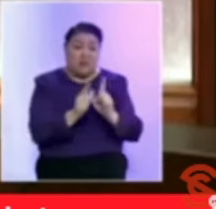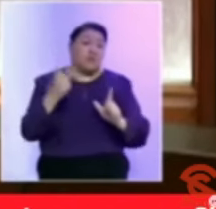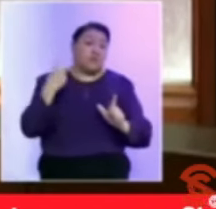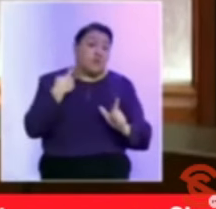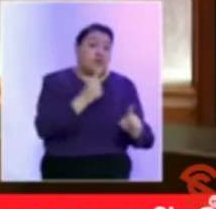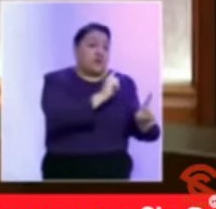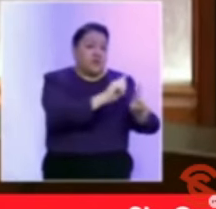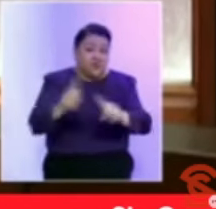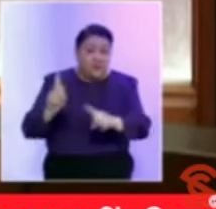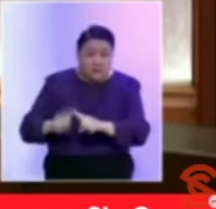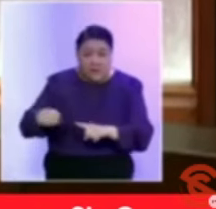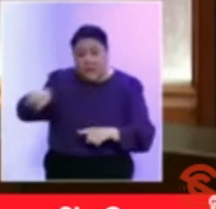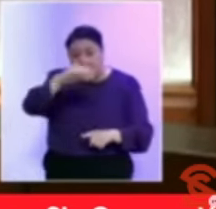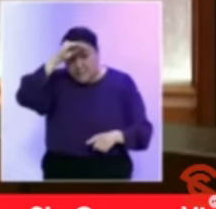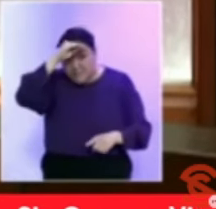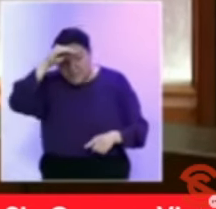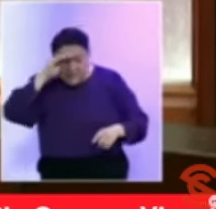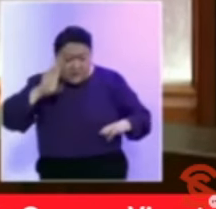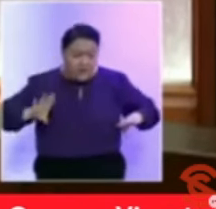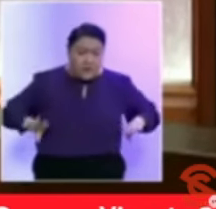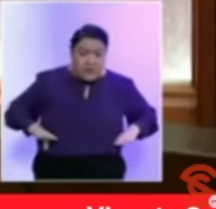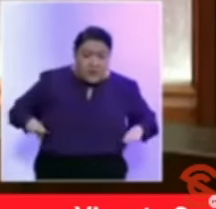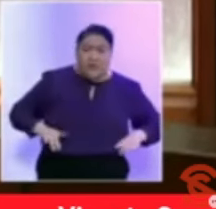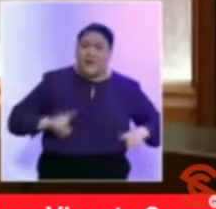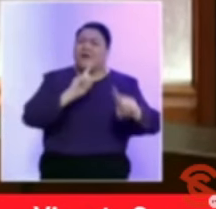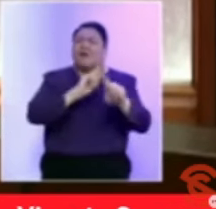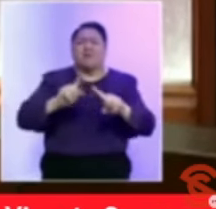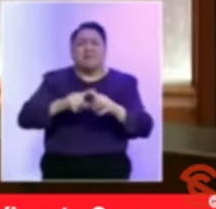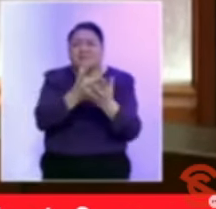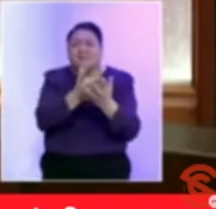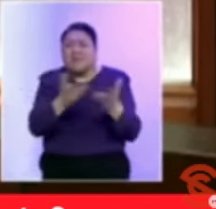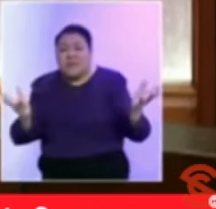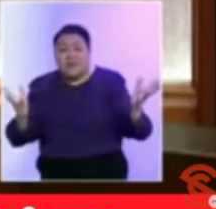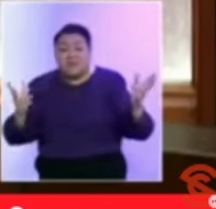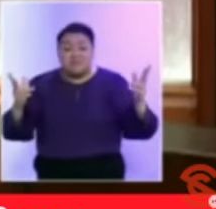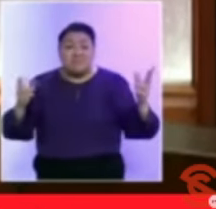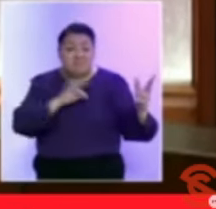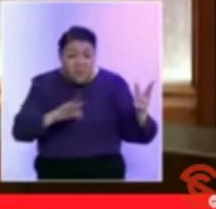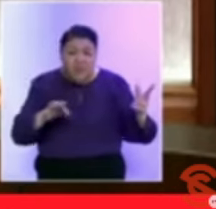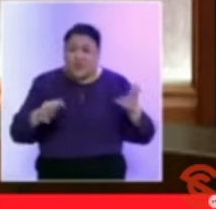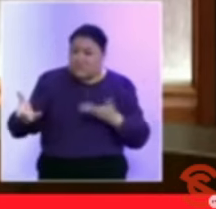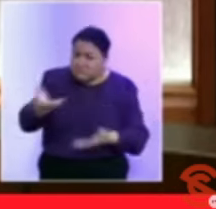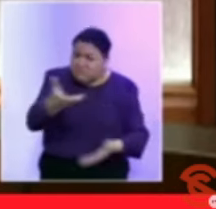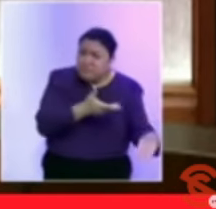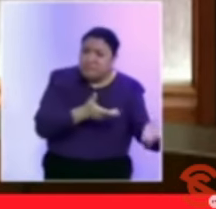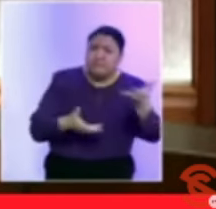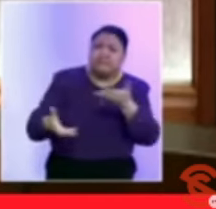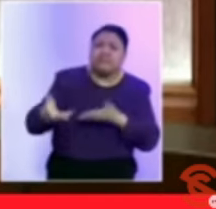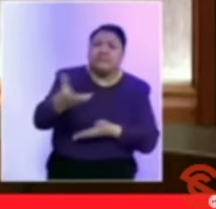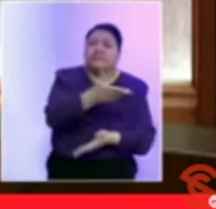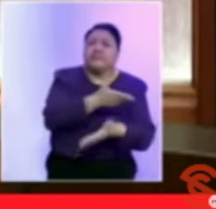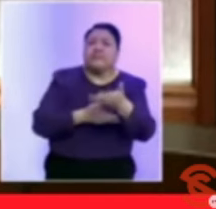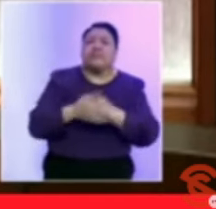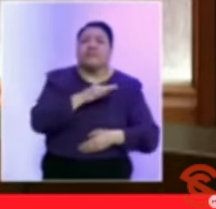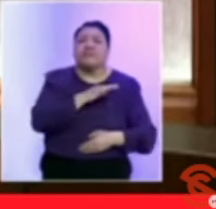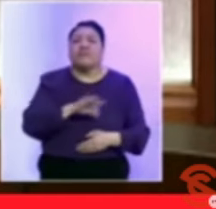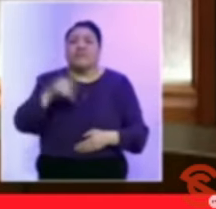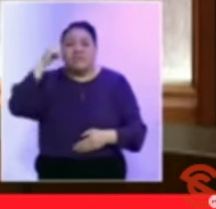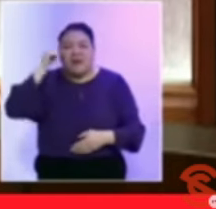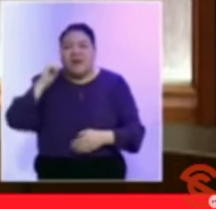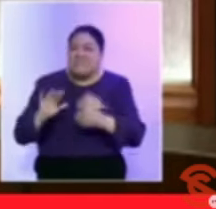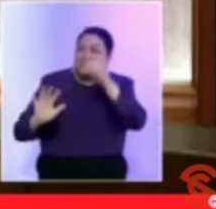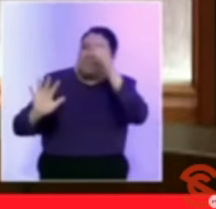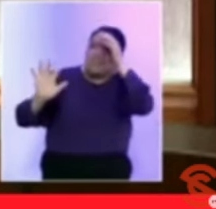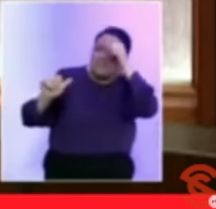ideas los valores y los diferentes intereses se han encontrado para construir acuerdos Y